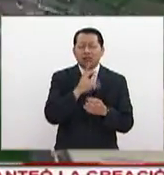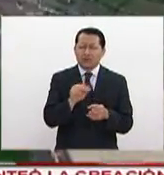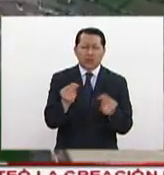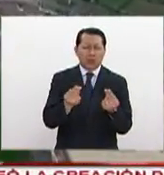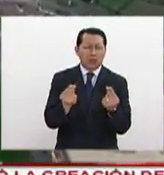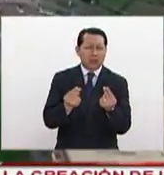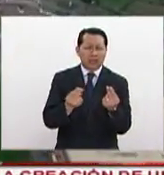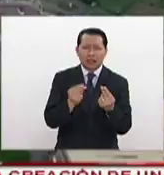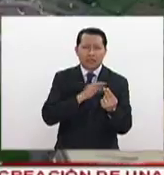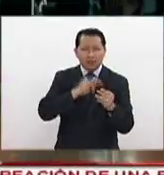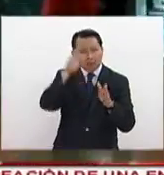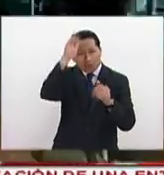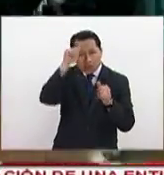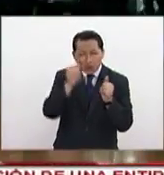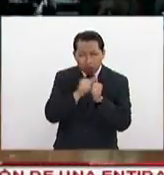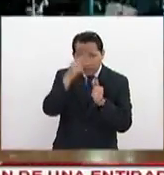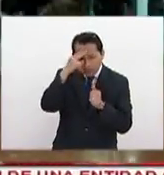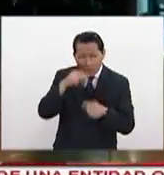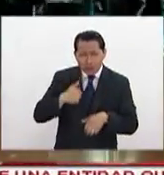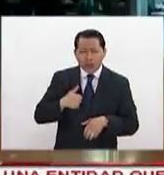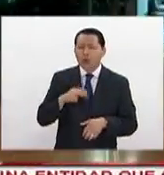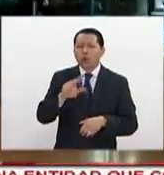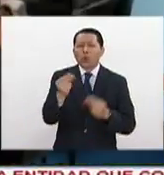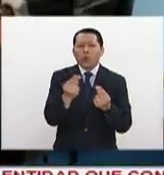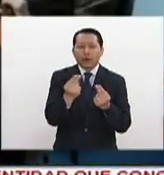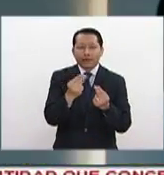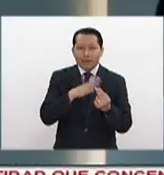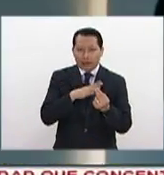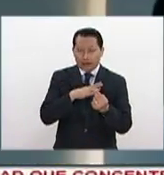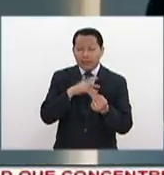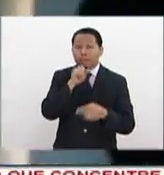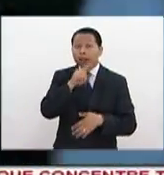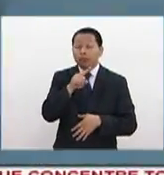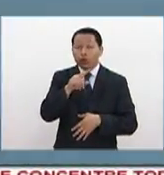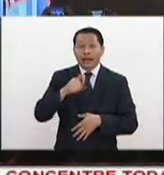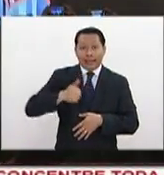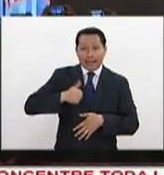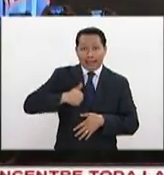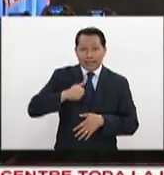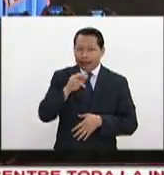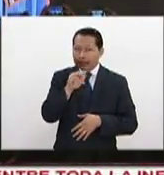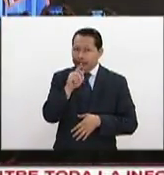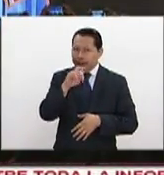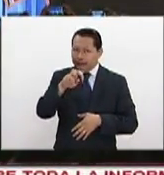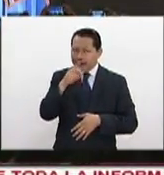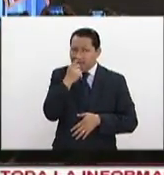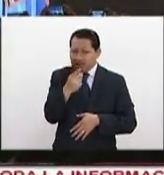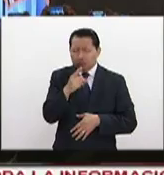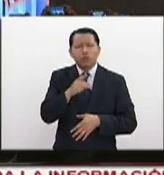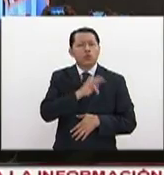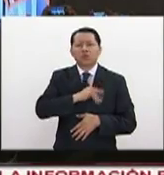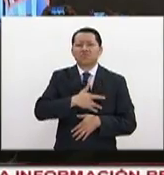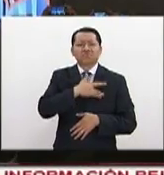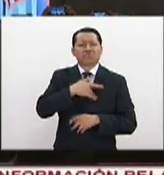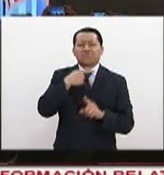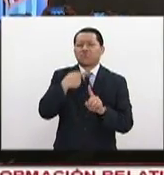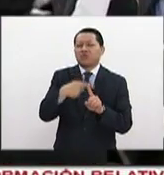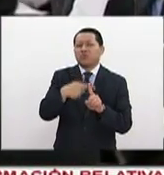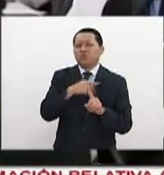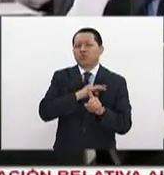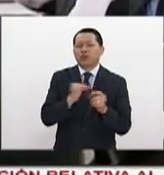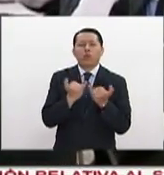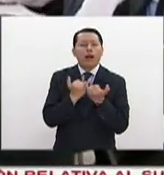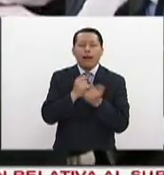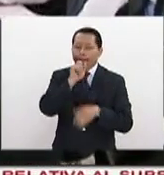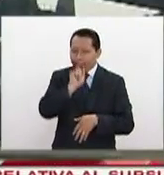país alcance un acuerdo con México y Canadá. La canciller canadiense Chrystia Freeland indicó que su país mantiene un espíritu positivo y espera